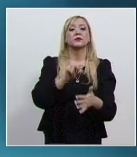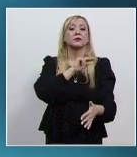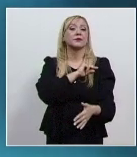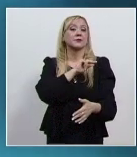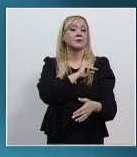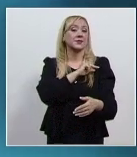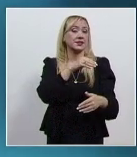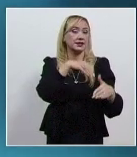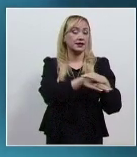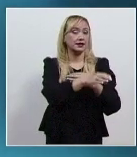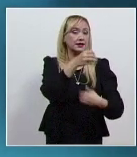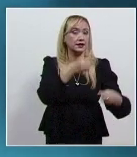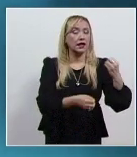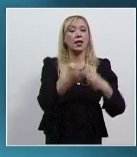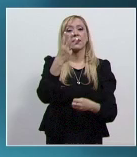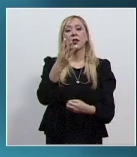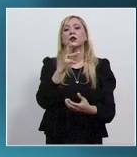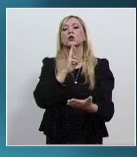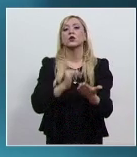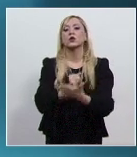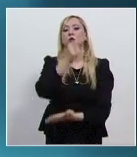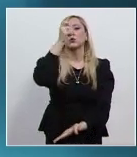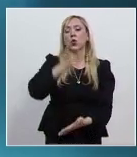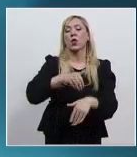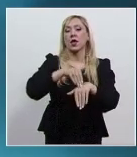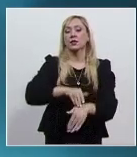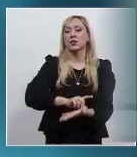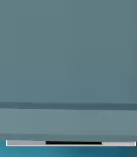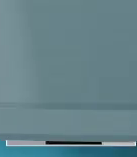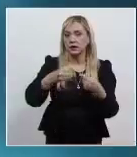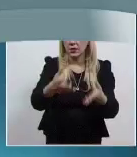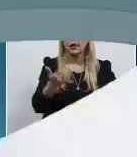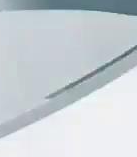3 jurisprudencias y 40 tesis aisladas.